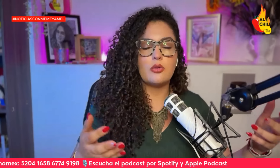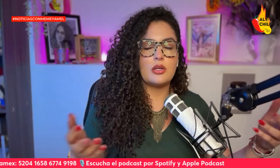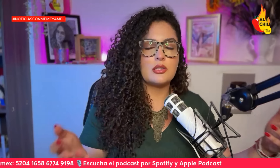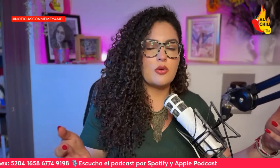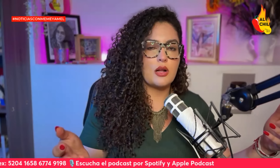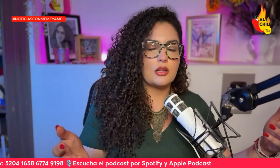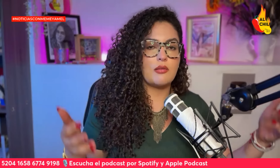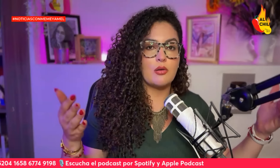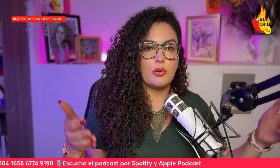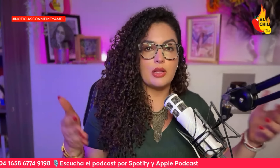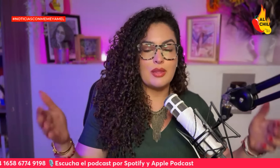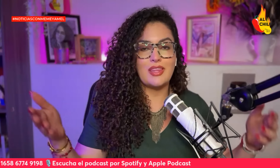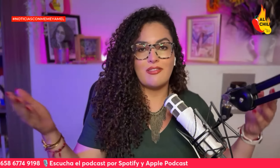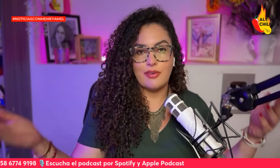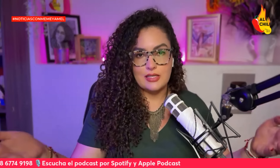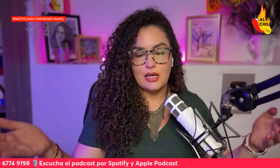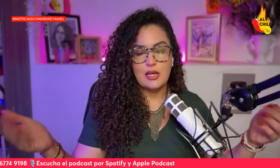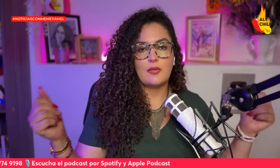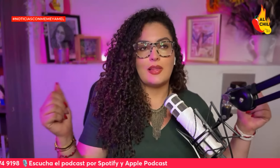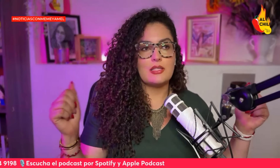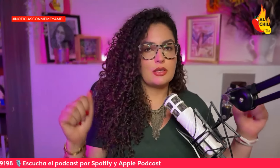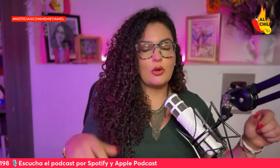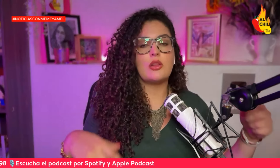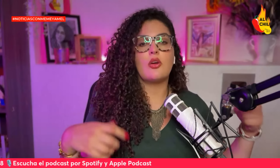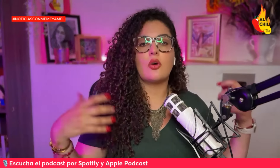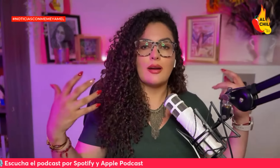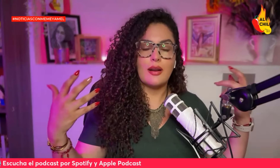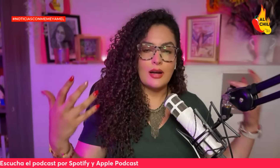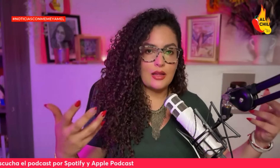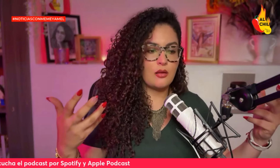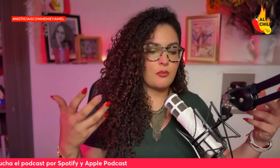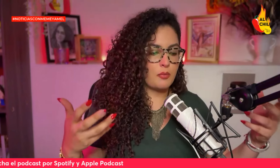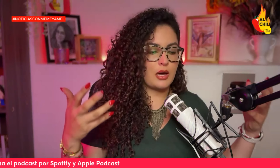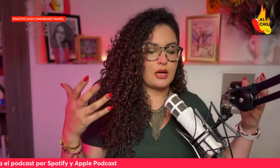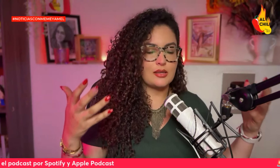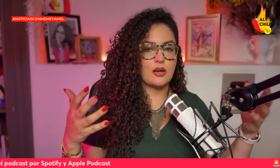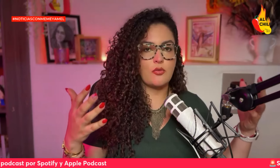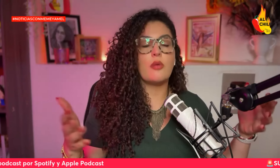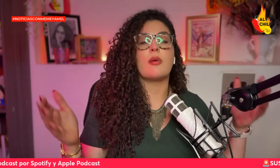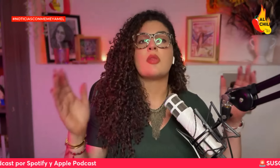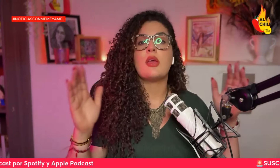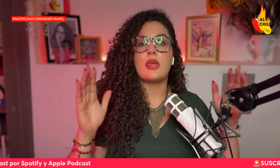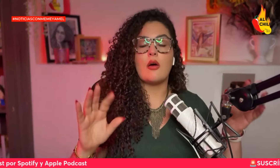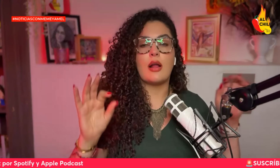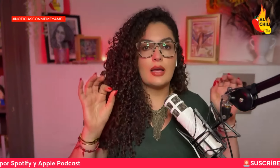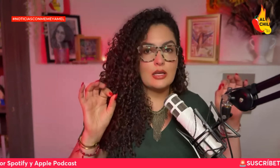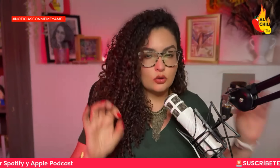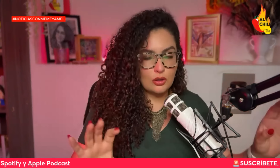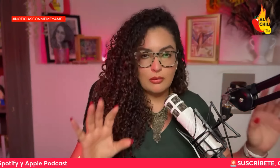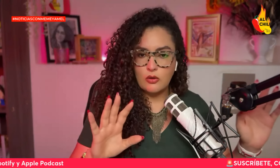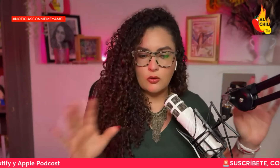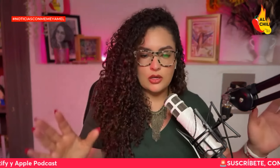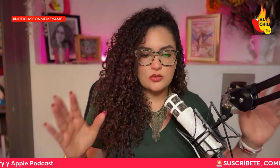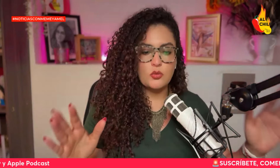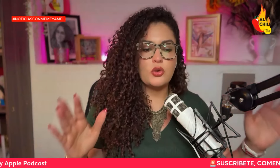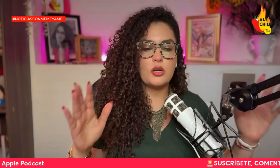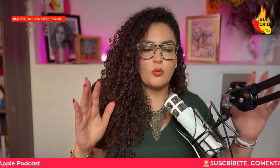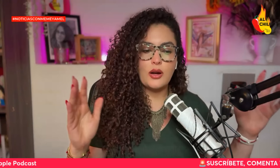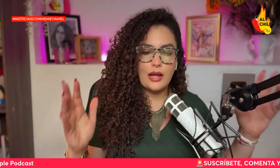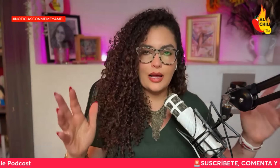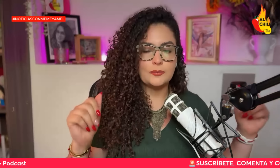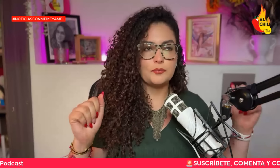están utilizando una narrativa completamente falsa, desvirtuando lo que en realidad va esta reforma. Y ahora, esto también lo digo y es